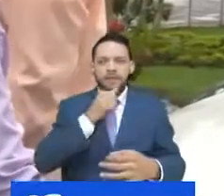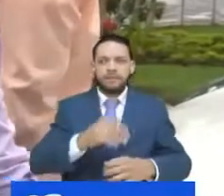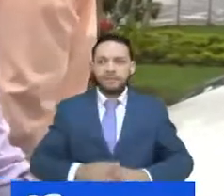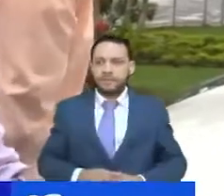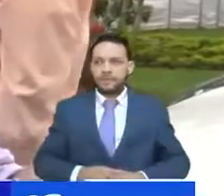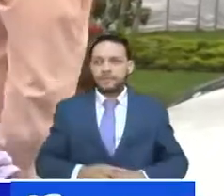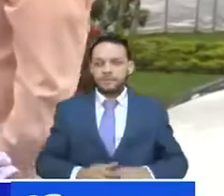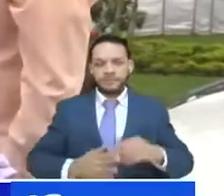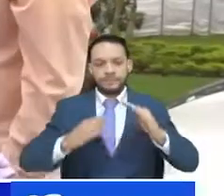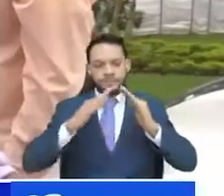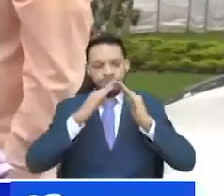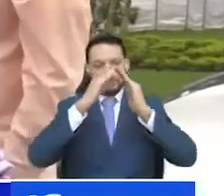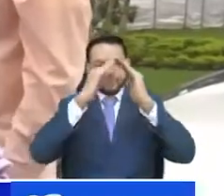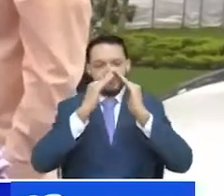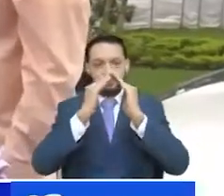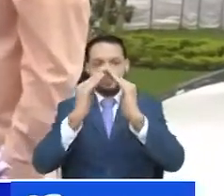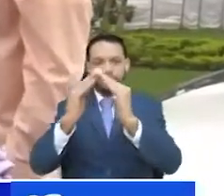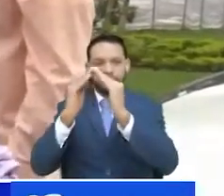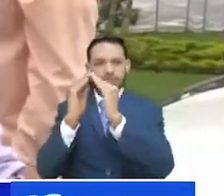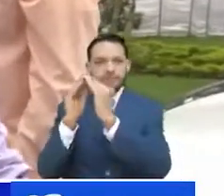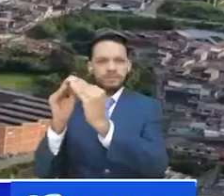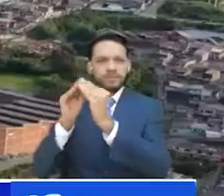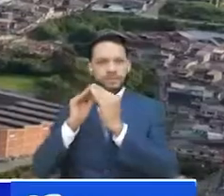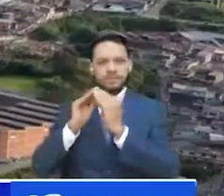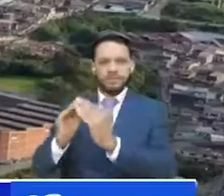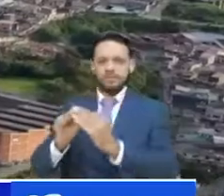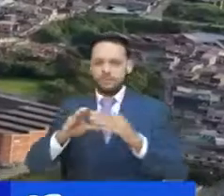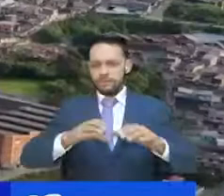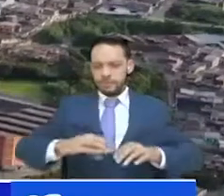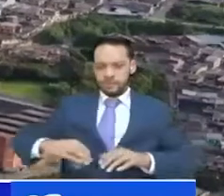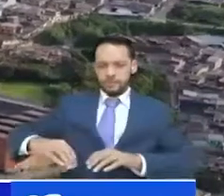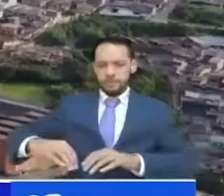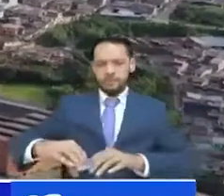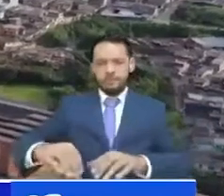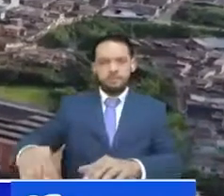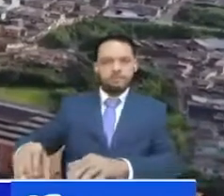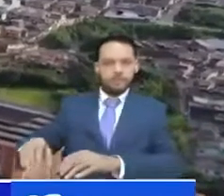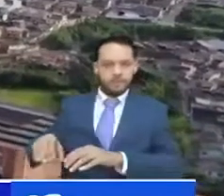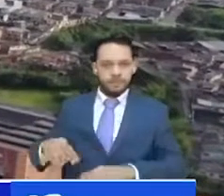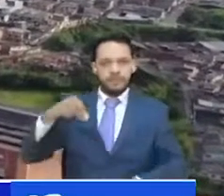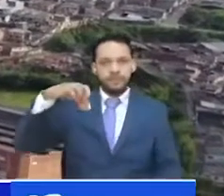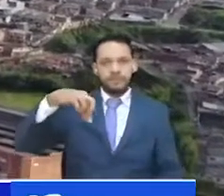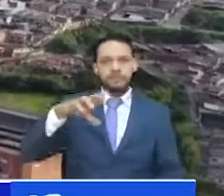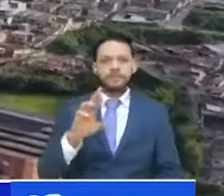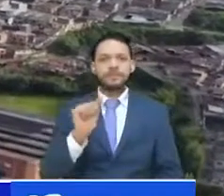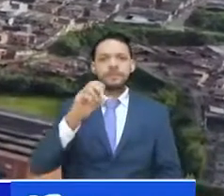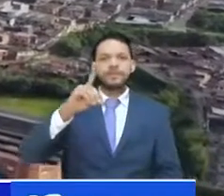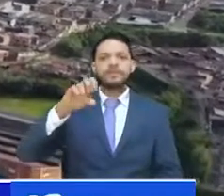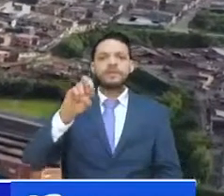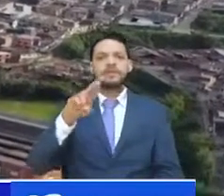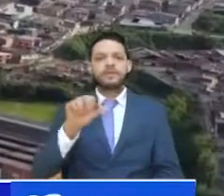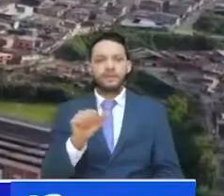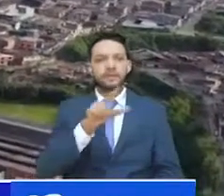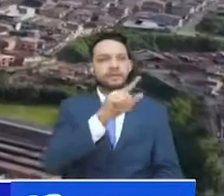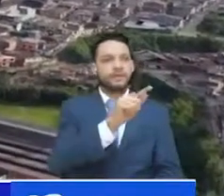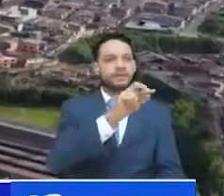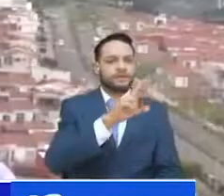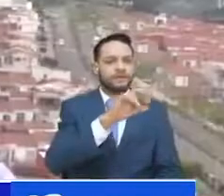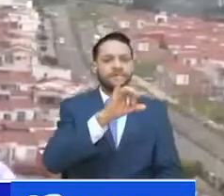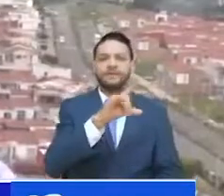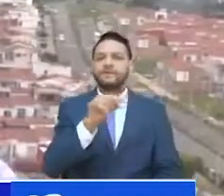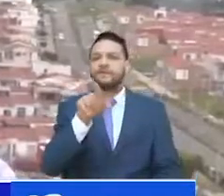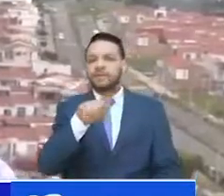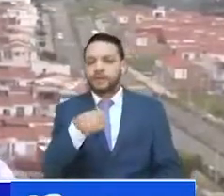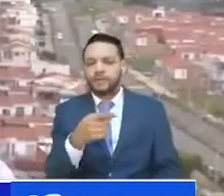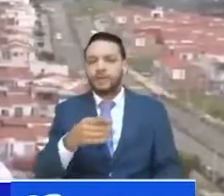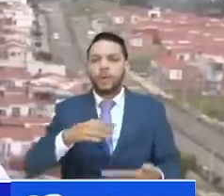Las viviendas beneficiadas con esta obra de almacenamiento y distribución son las ubicadas en La Pradera, Frailes y Molivento. La Comuna 2, que va